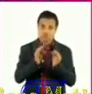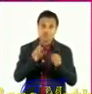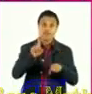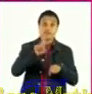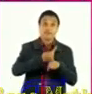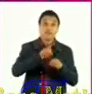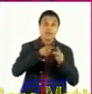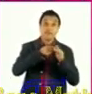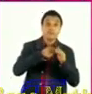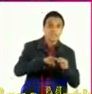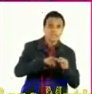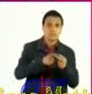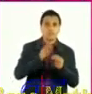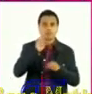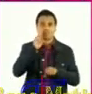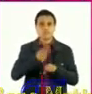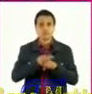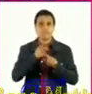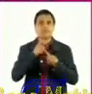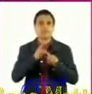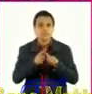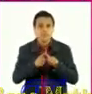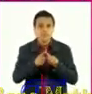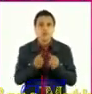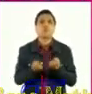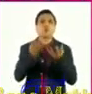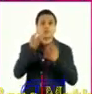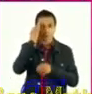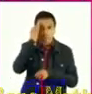inicio, el responsable y el tiempo que invertiremos en ella.